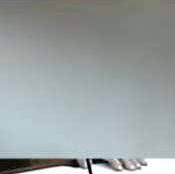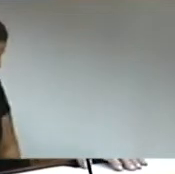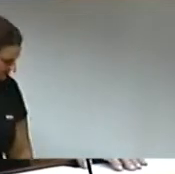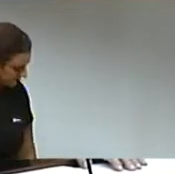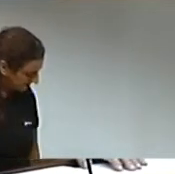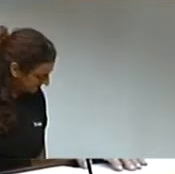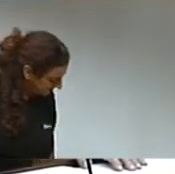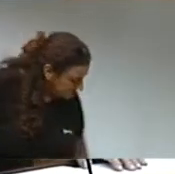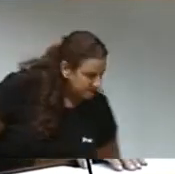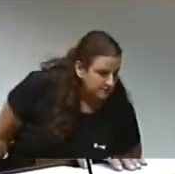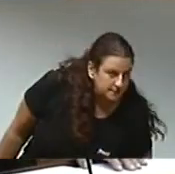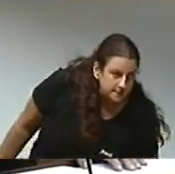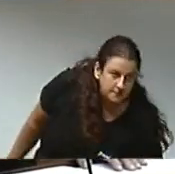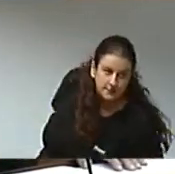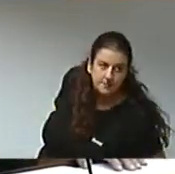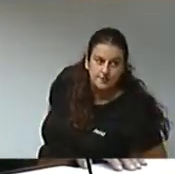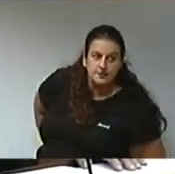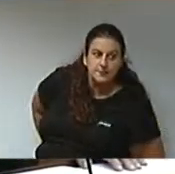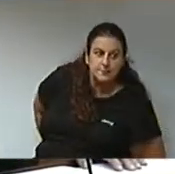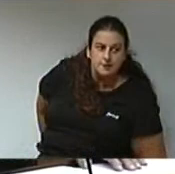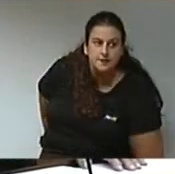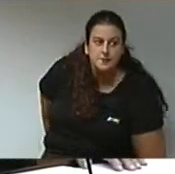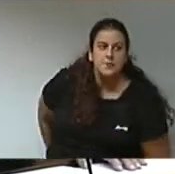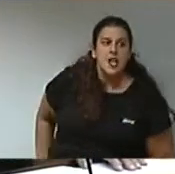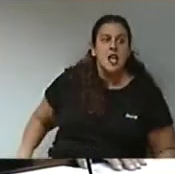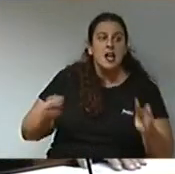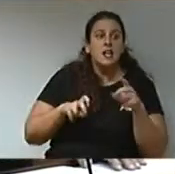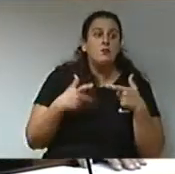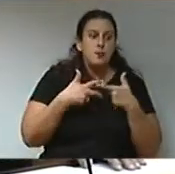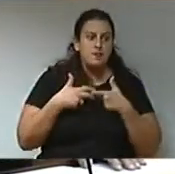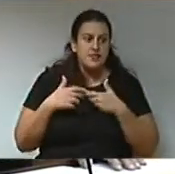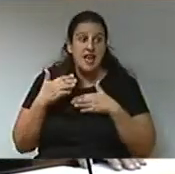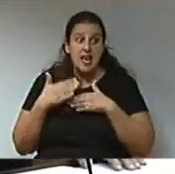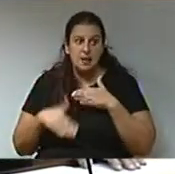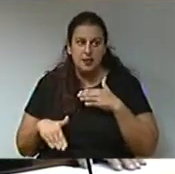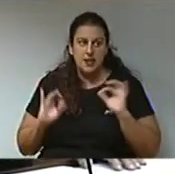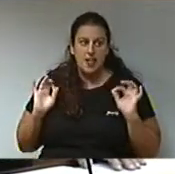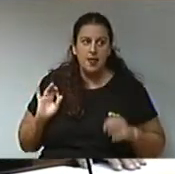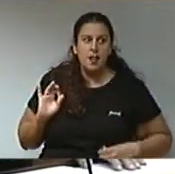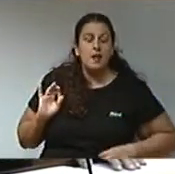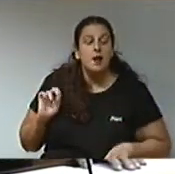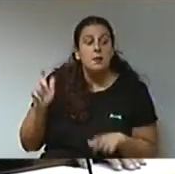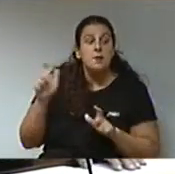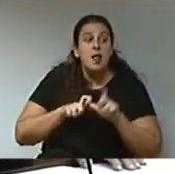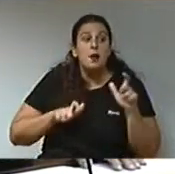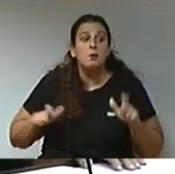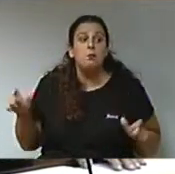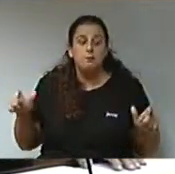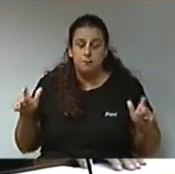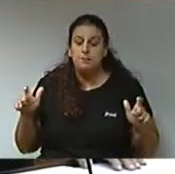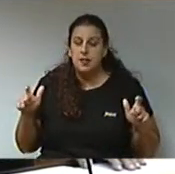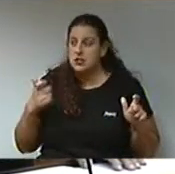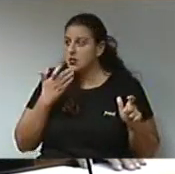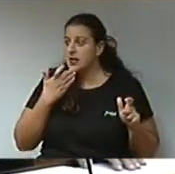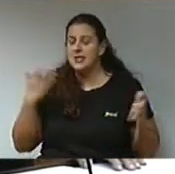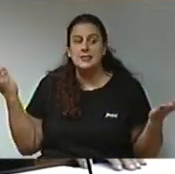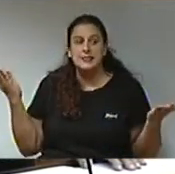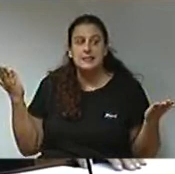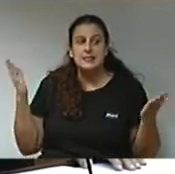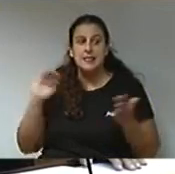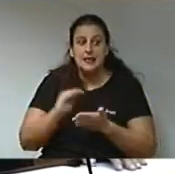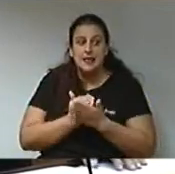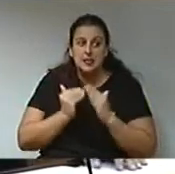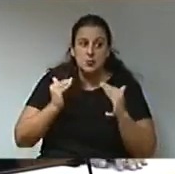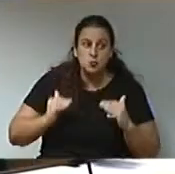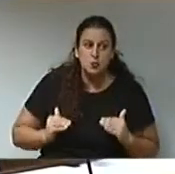reforma fiscal es limitada y está limitada además a aquellas personas que tienen menos ingresos y tienen